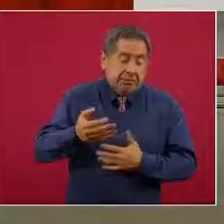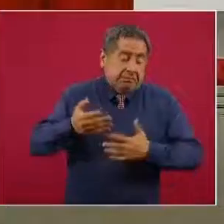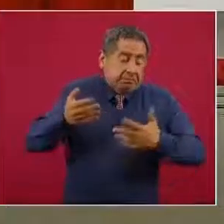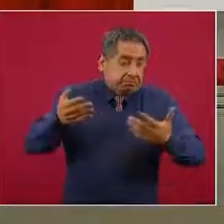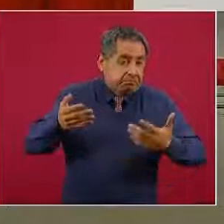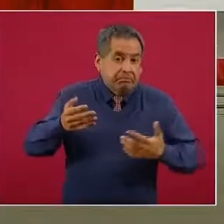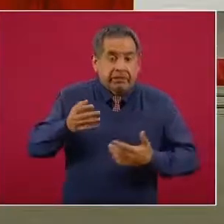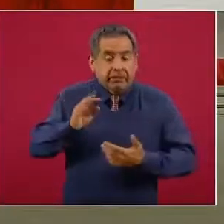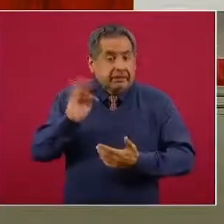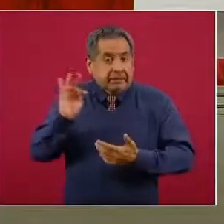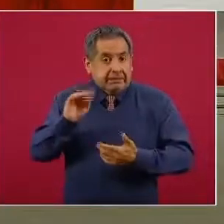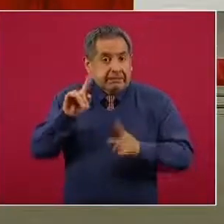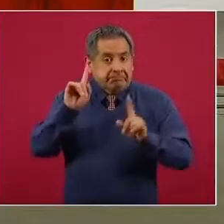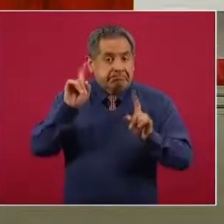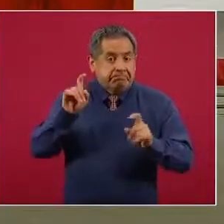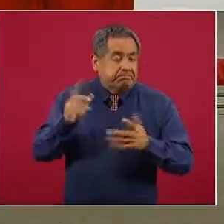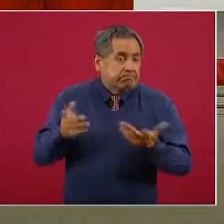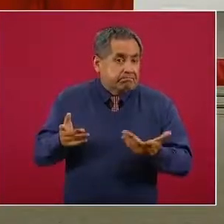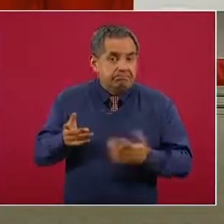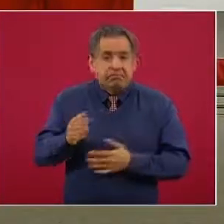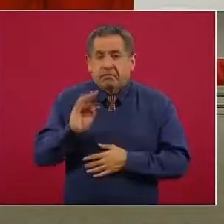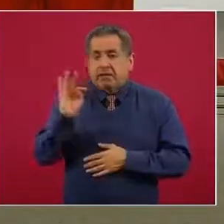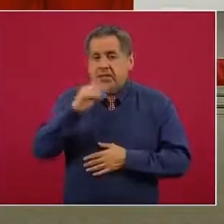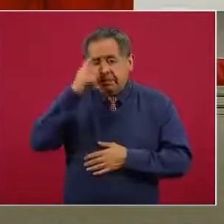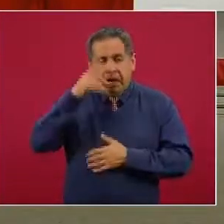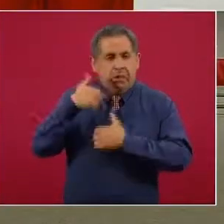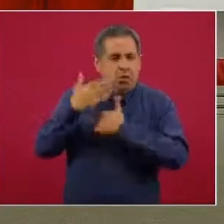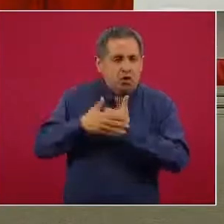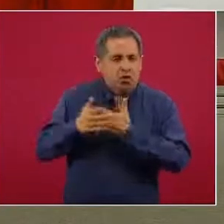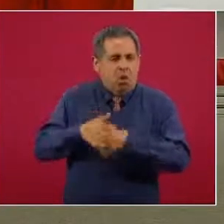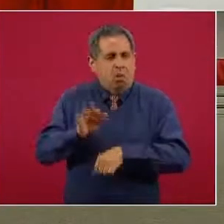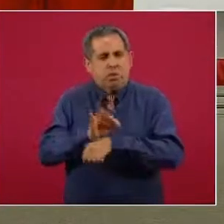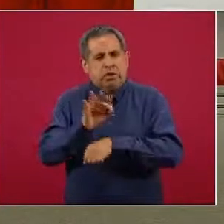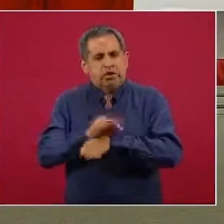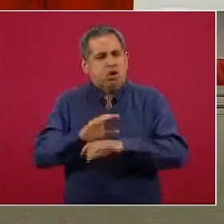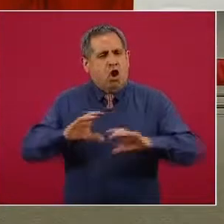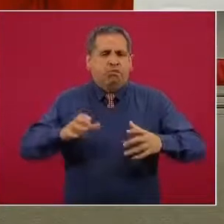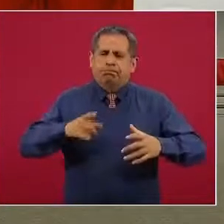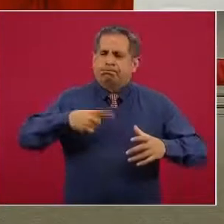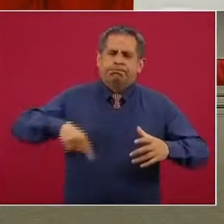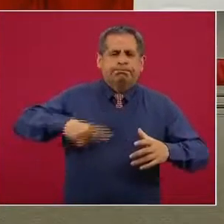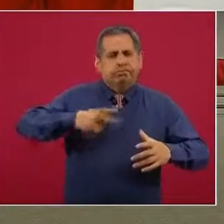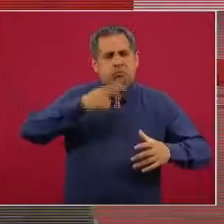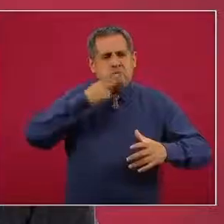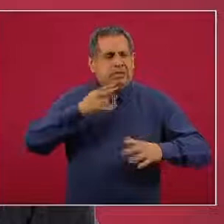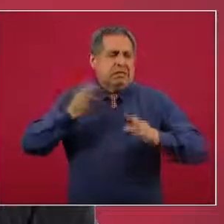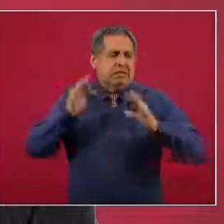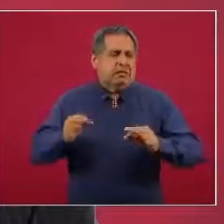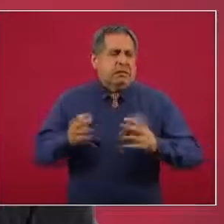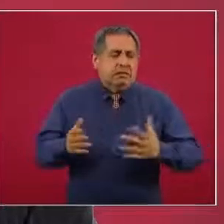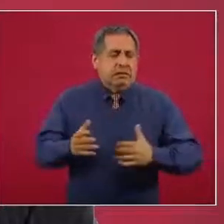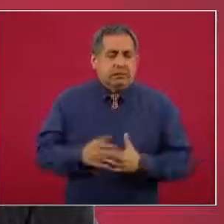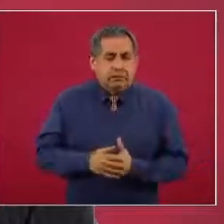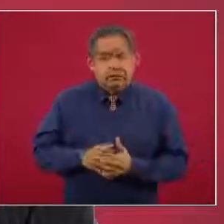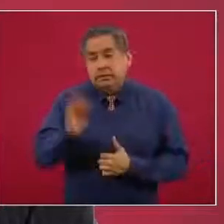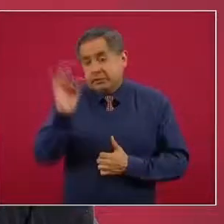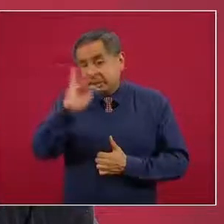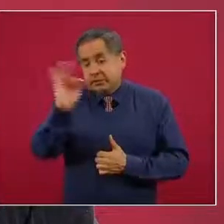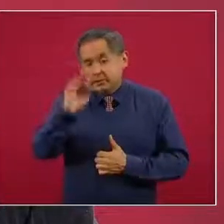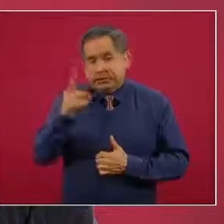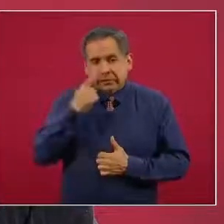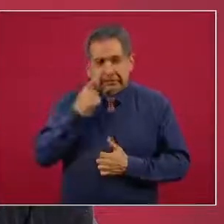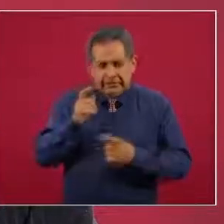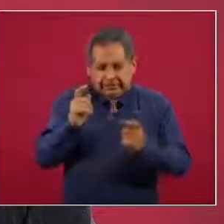su capacidad de tener protección en el mundo real, en el uso real, puede ser que